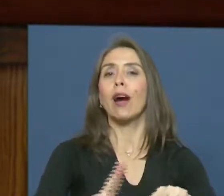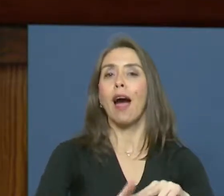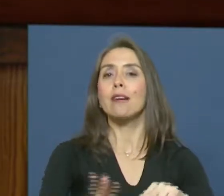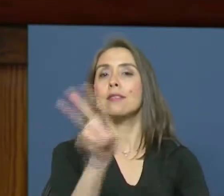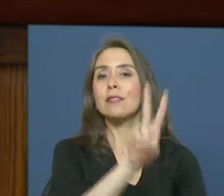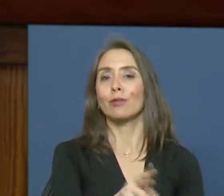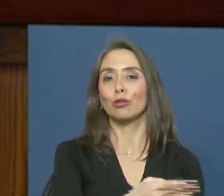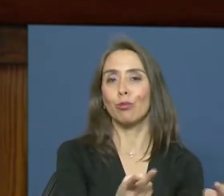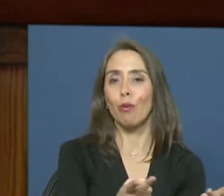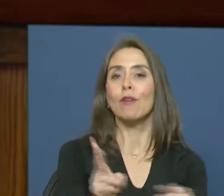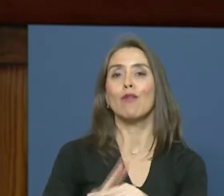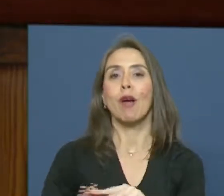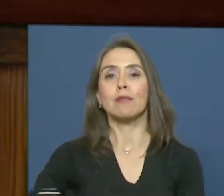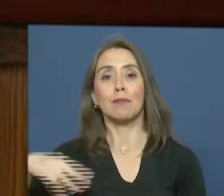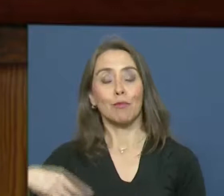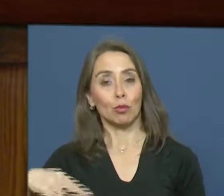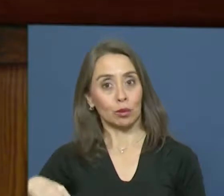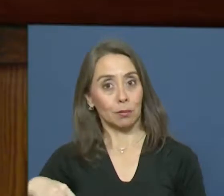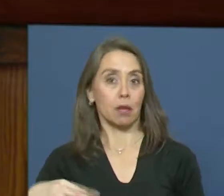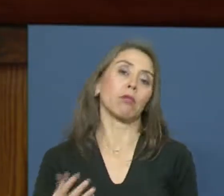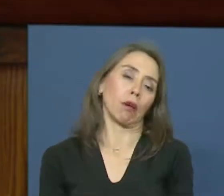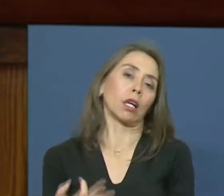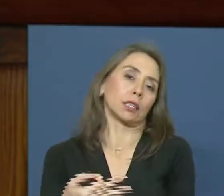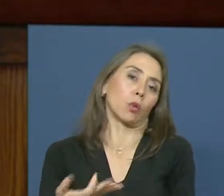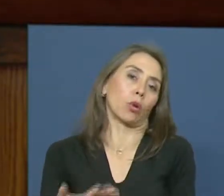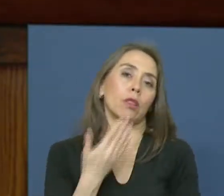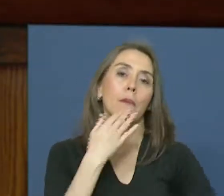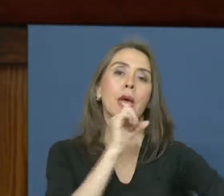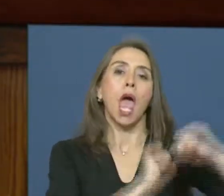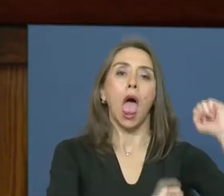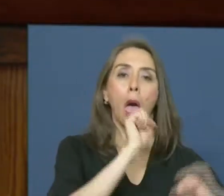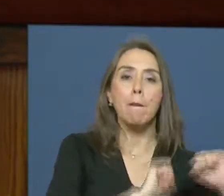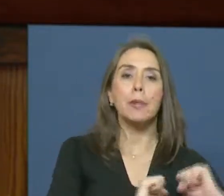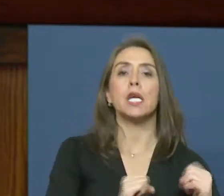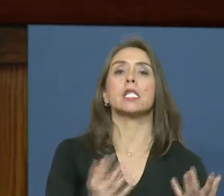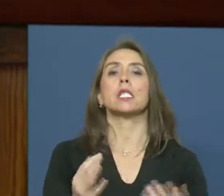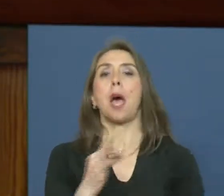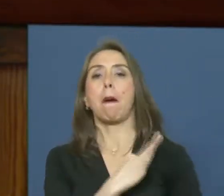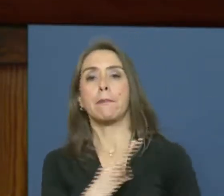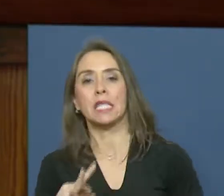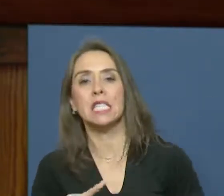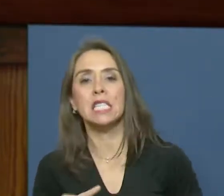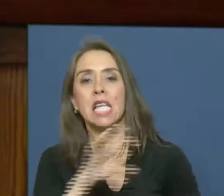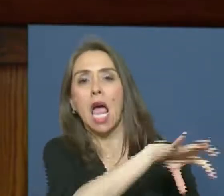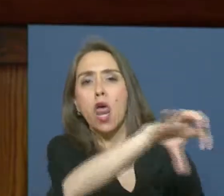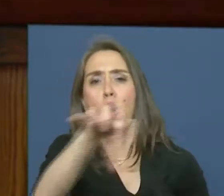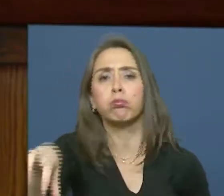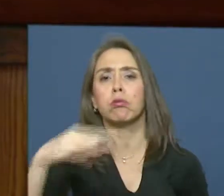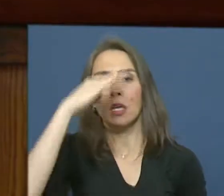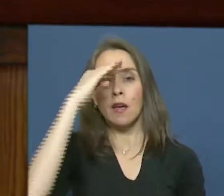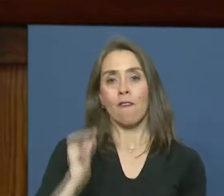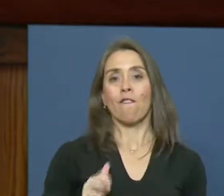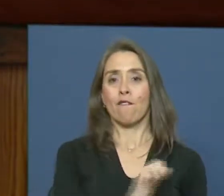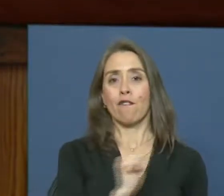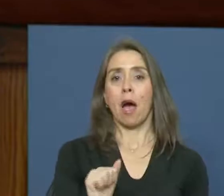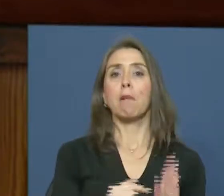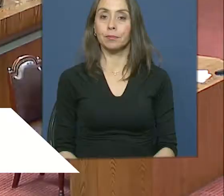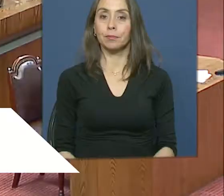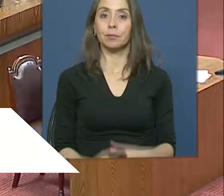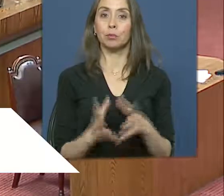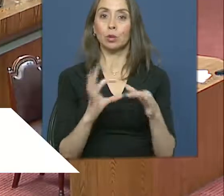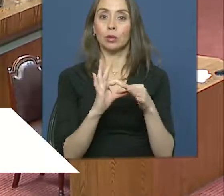servicios públicos y las municipalidades. Y también, por cierto, las empresas, los ministerios, las Fuerzas Armadas y todos aquellos que están sujetos a la fiscalización de la